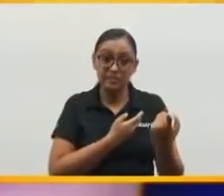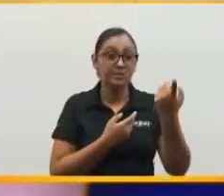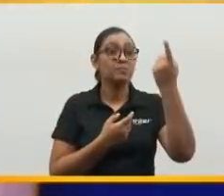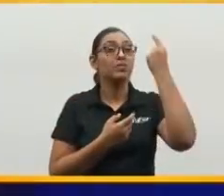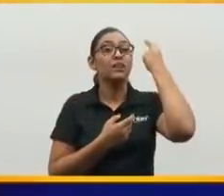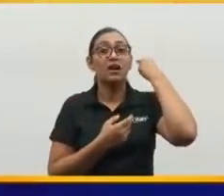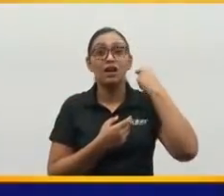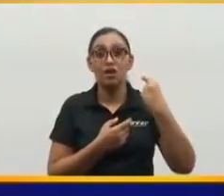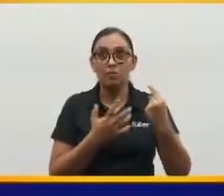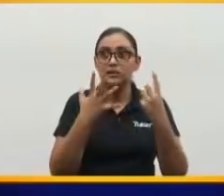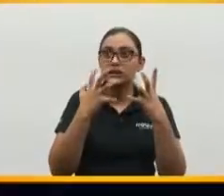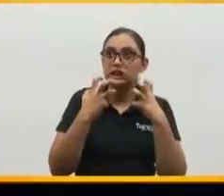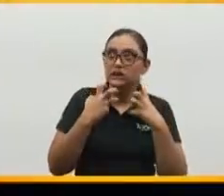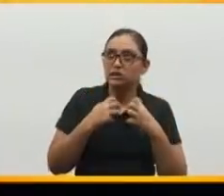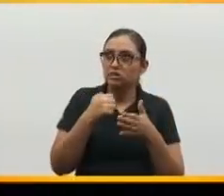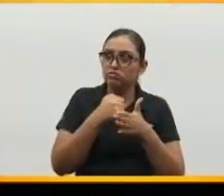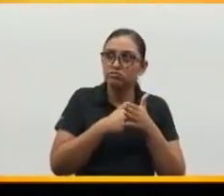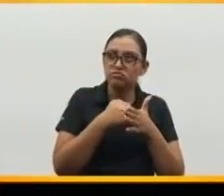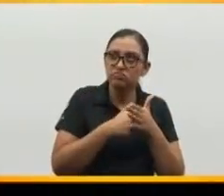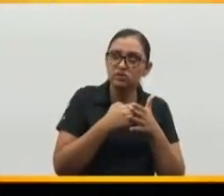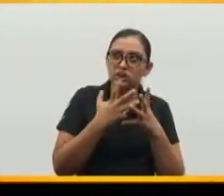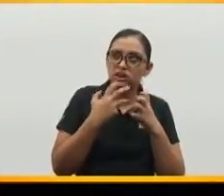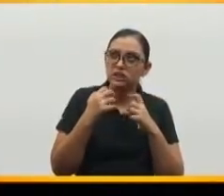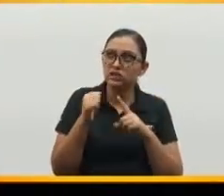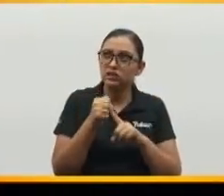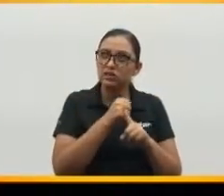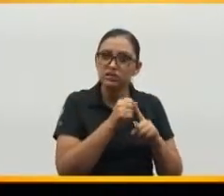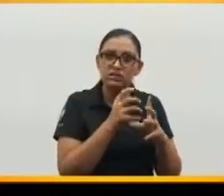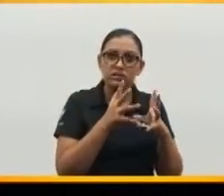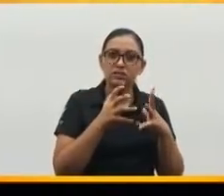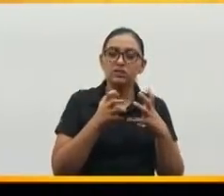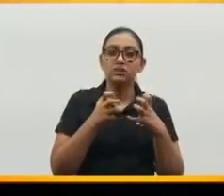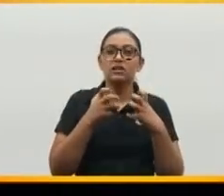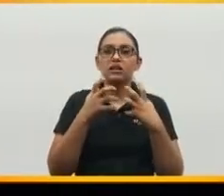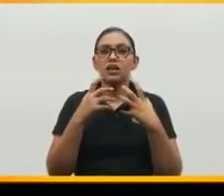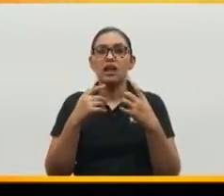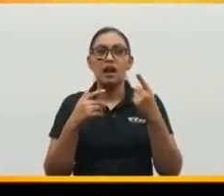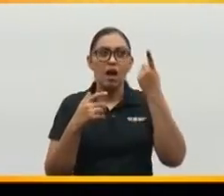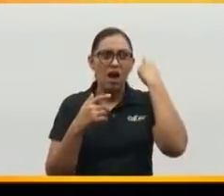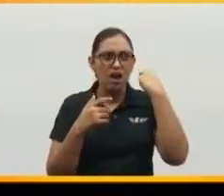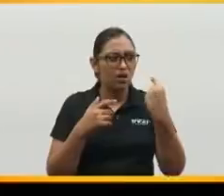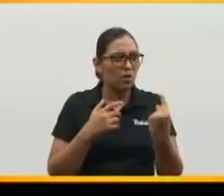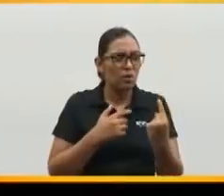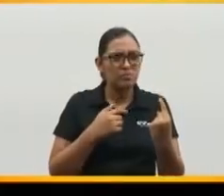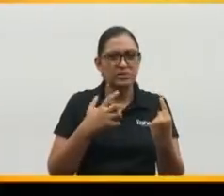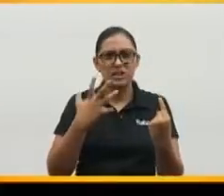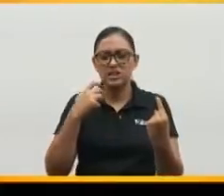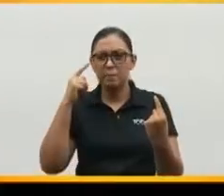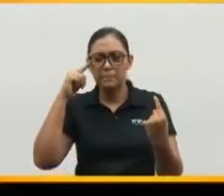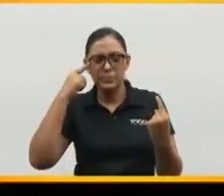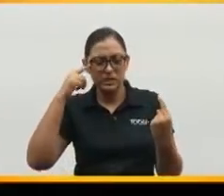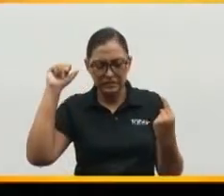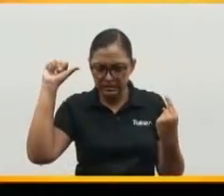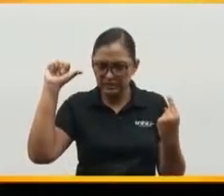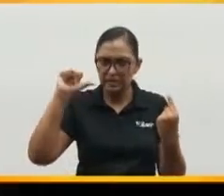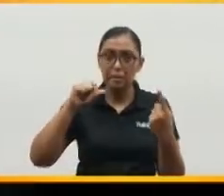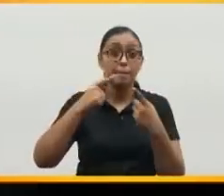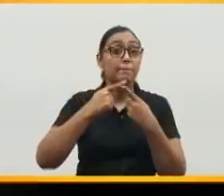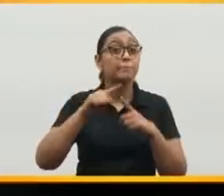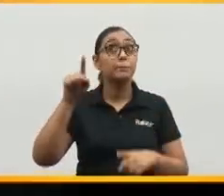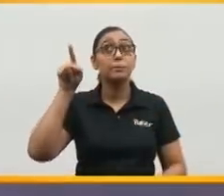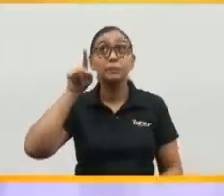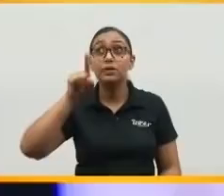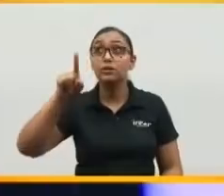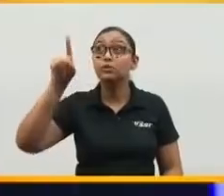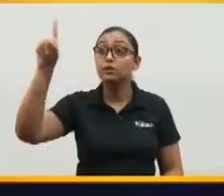hombre es vengativa. La naturaleza del hombre es hasta ardiente en su pensamiento. Pero Dios, a través de